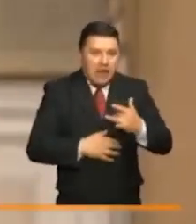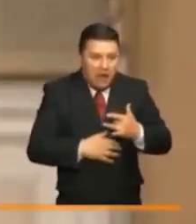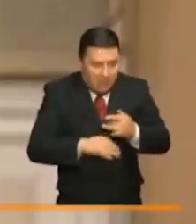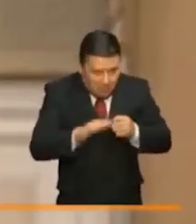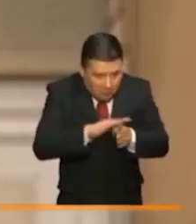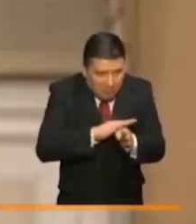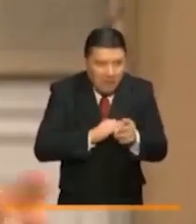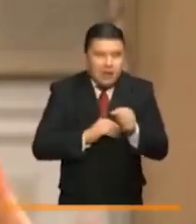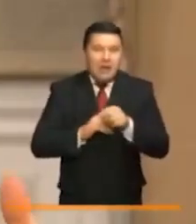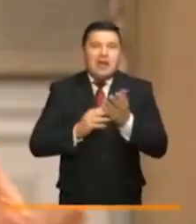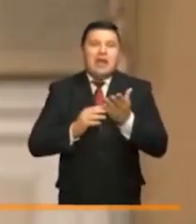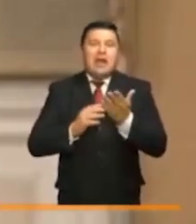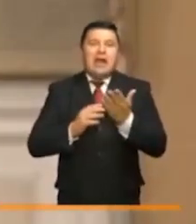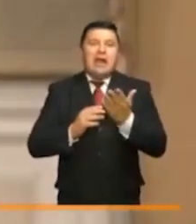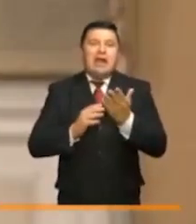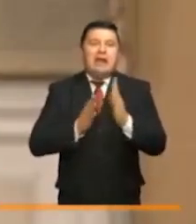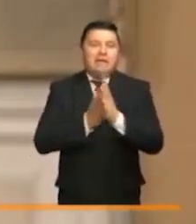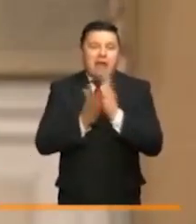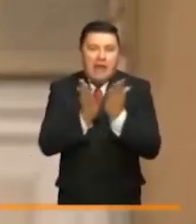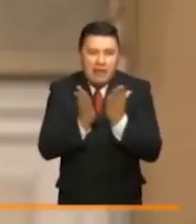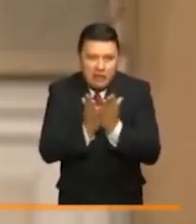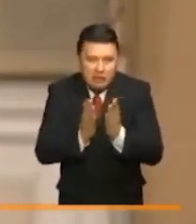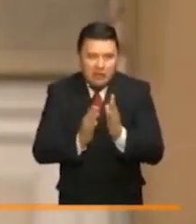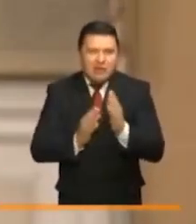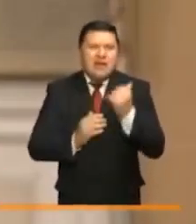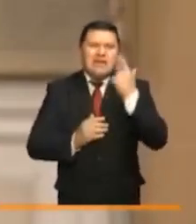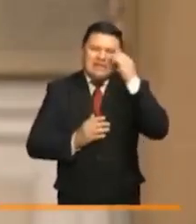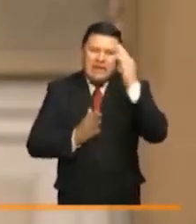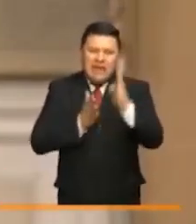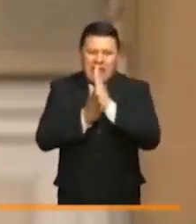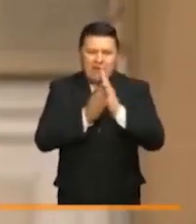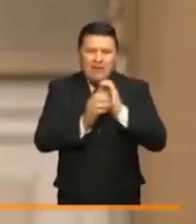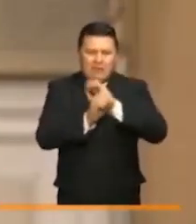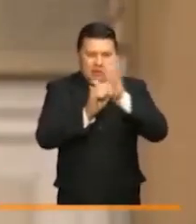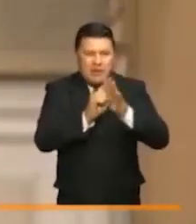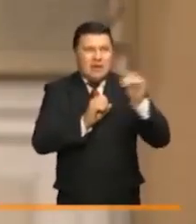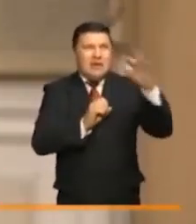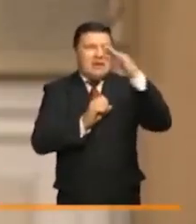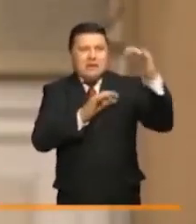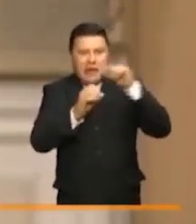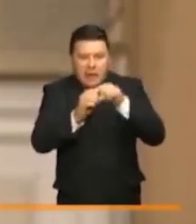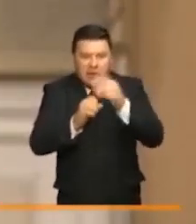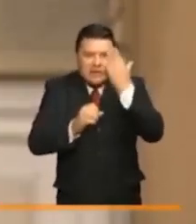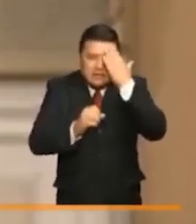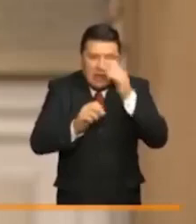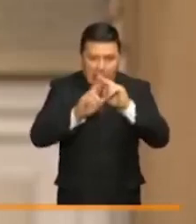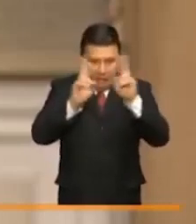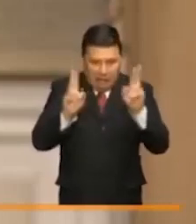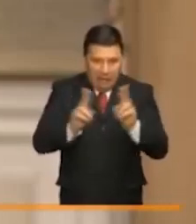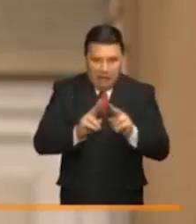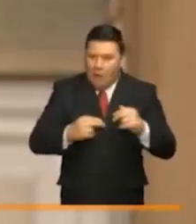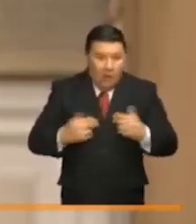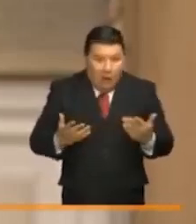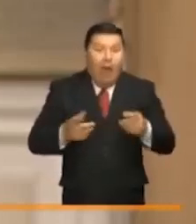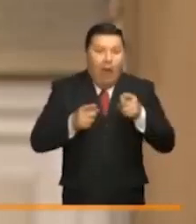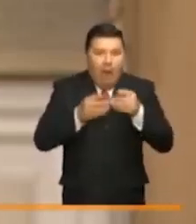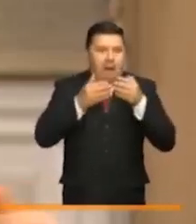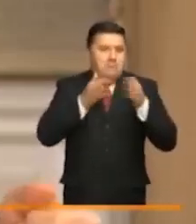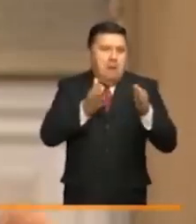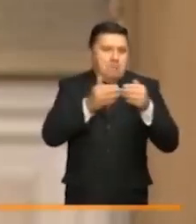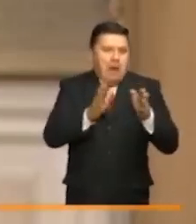de la información sobre el coronavirus, incluso en los casos en los que se ha quedado atrás, y adicionalmente a eso